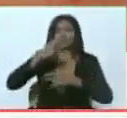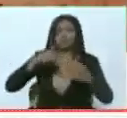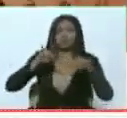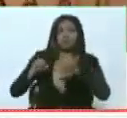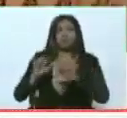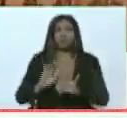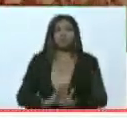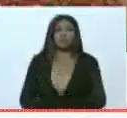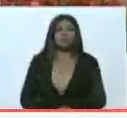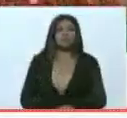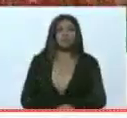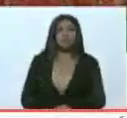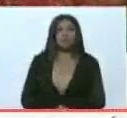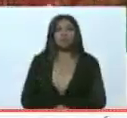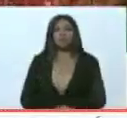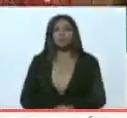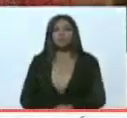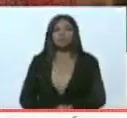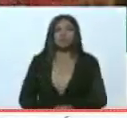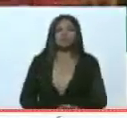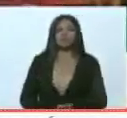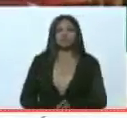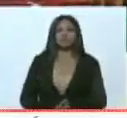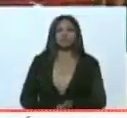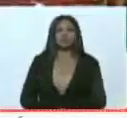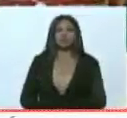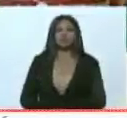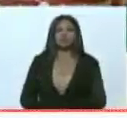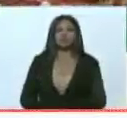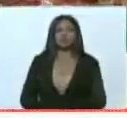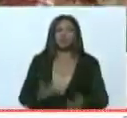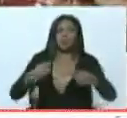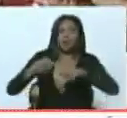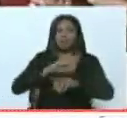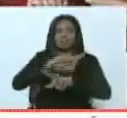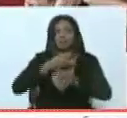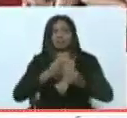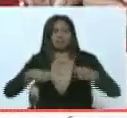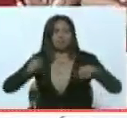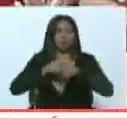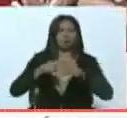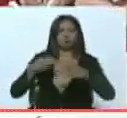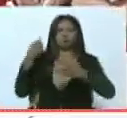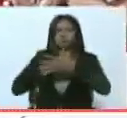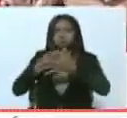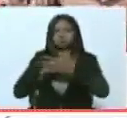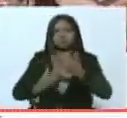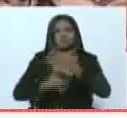del pueblo de Venezuela. El espíritu indomable, rebelde y redento.